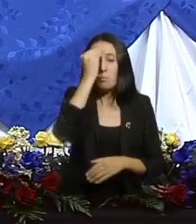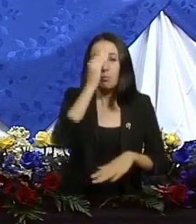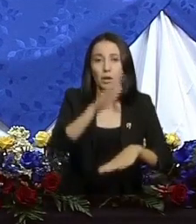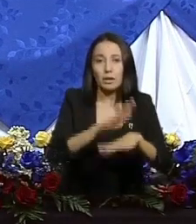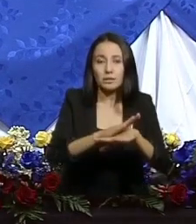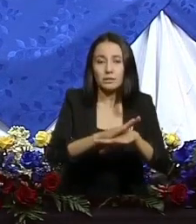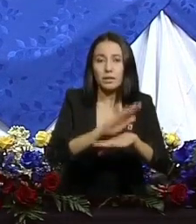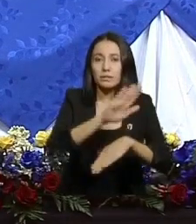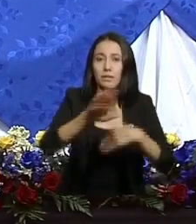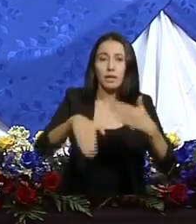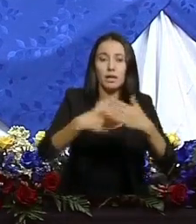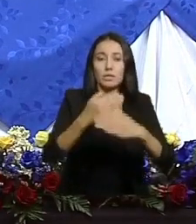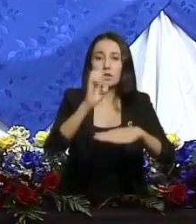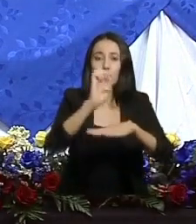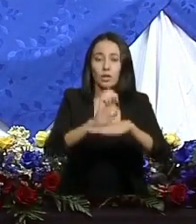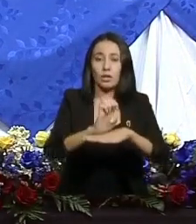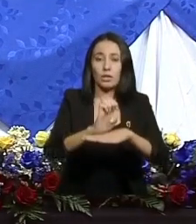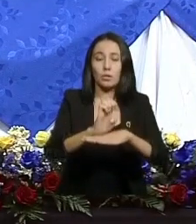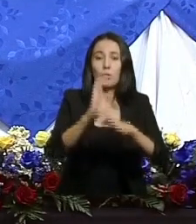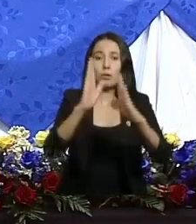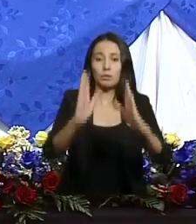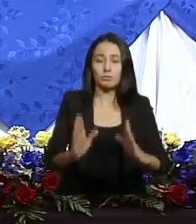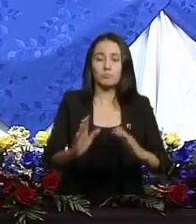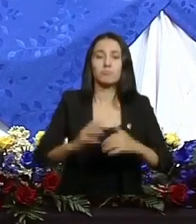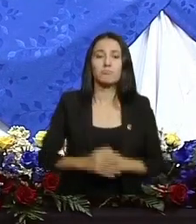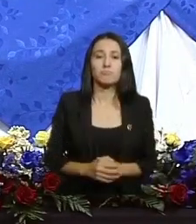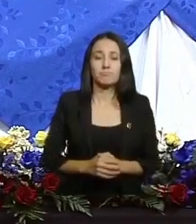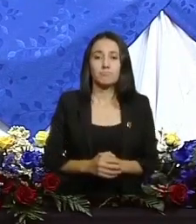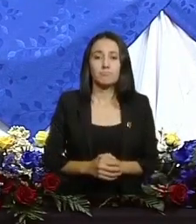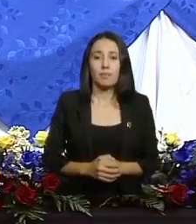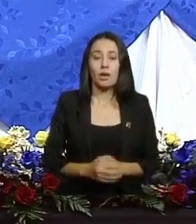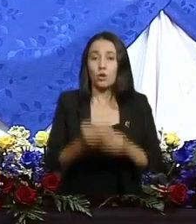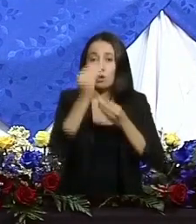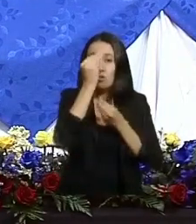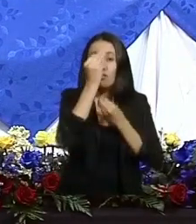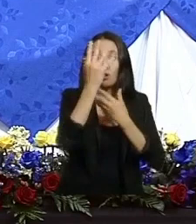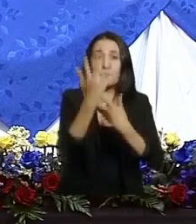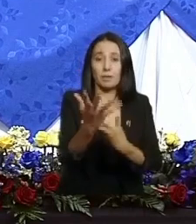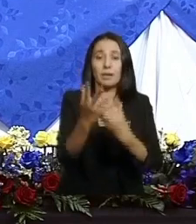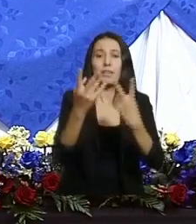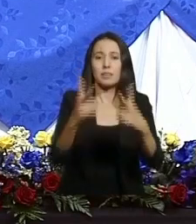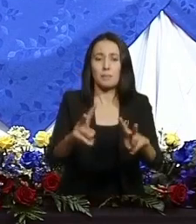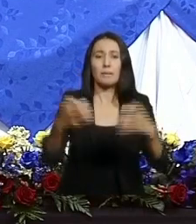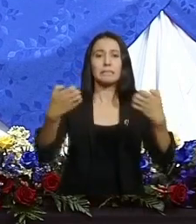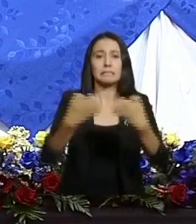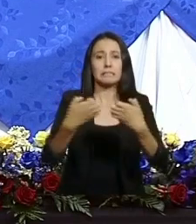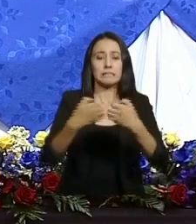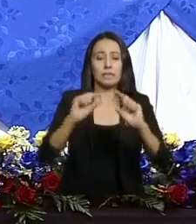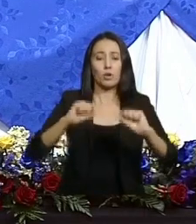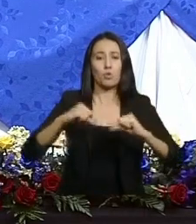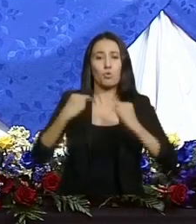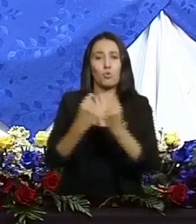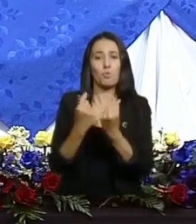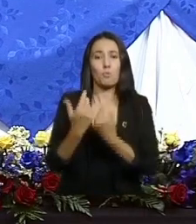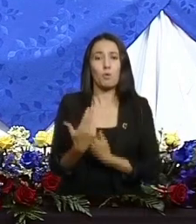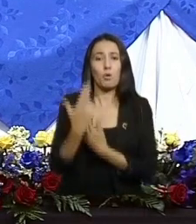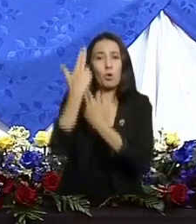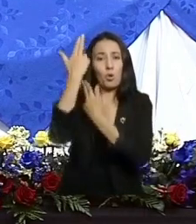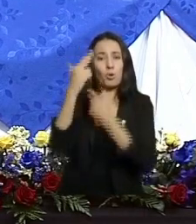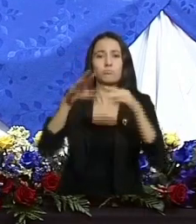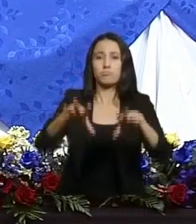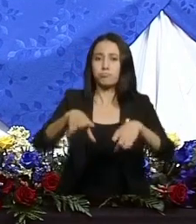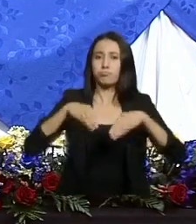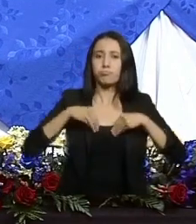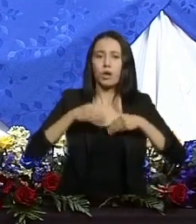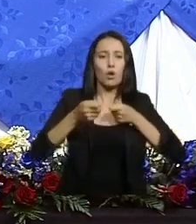pueblo ecuatoriano, buenas tardes a la mesa directiva. Comunicarle a la ciudadanía que las Fuerzas Armadas tomó control de los